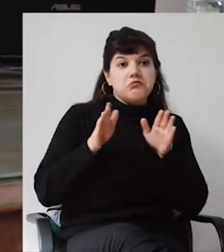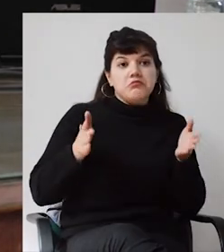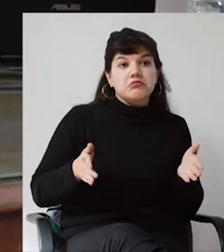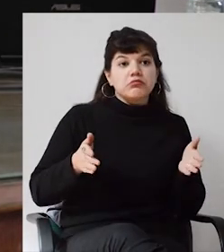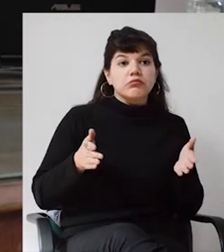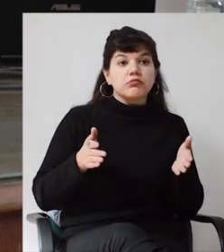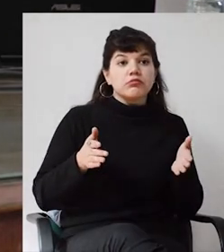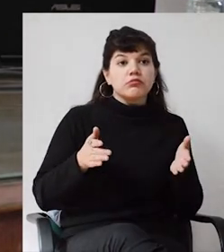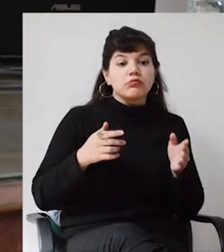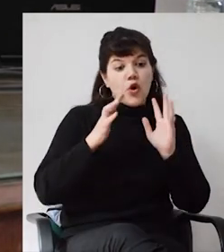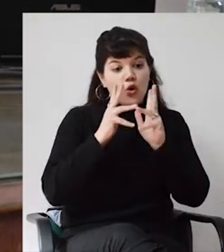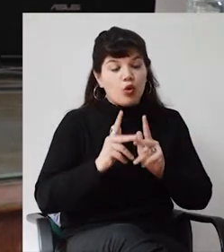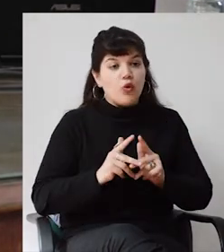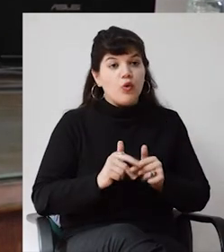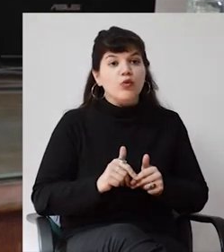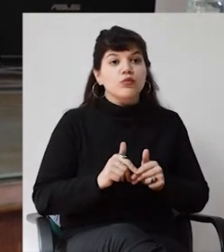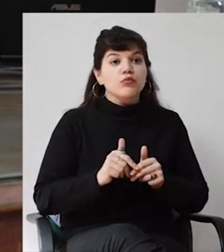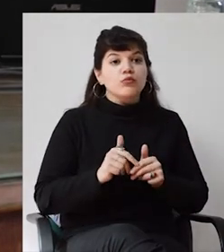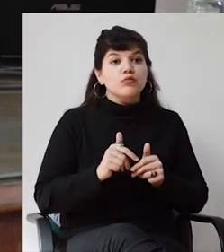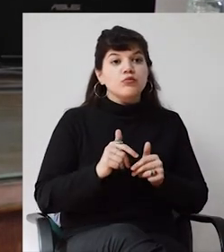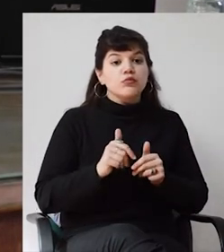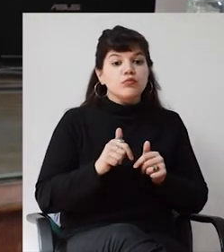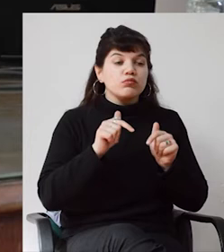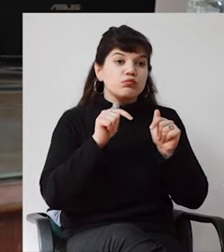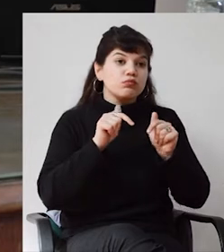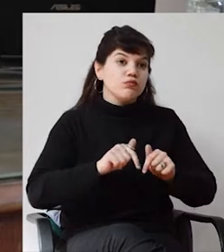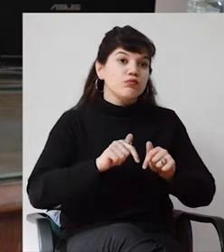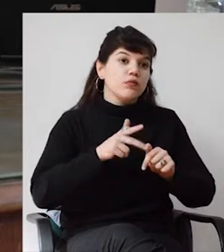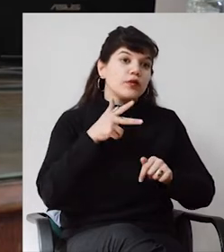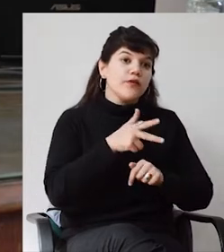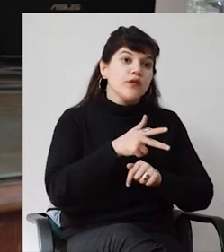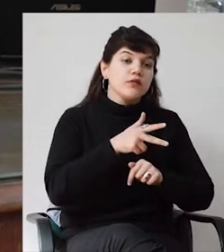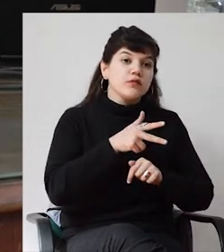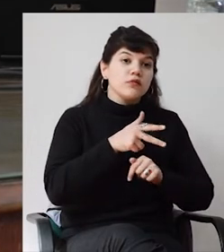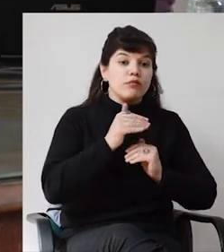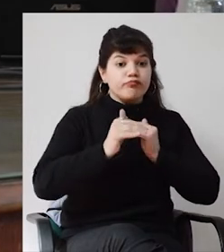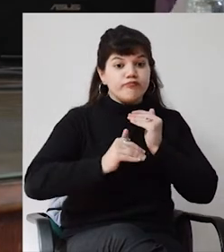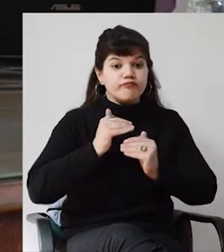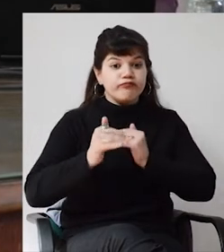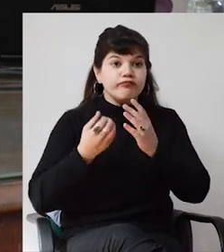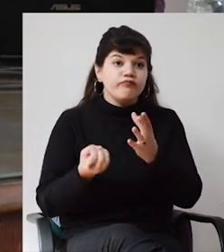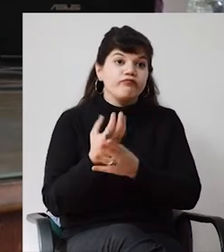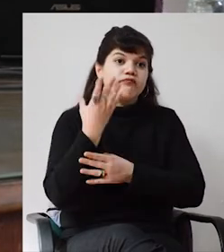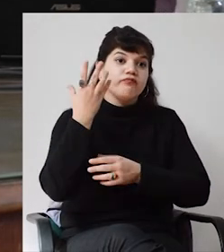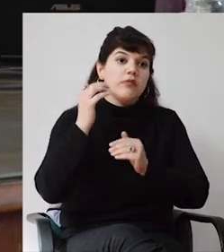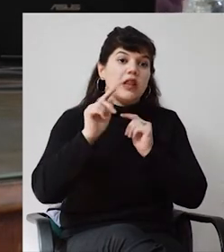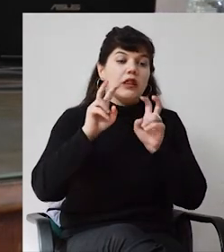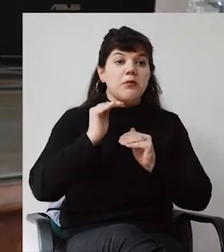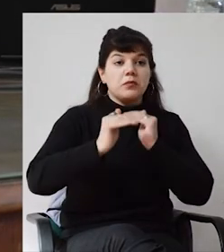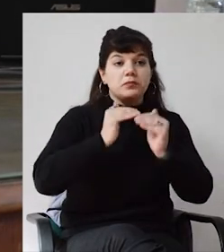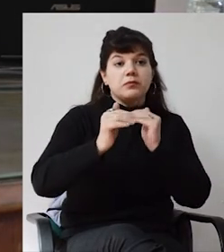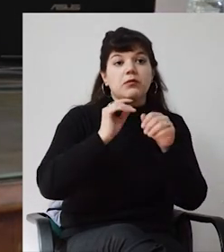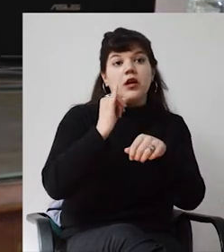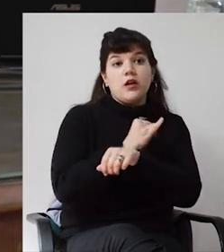Es una mesa que se organiza en el marco del proceso de elaboración de